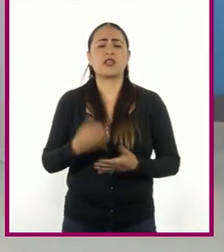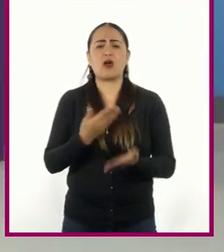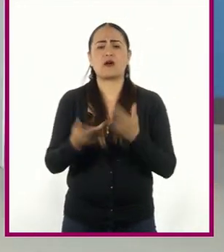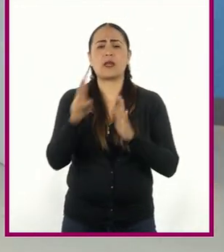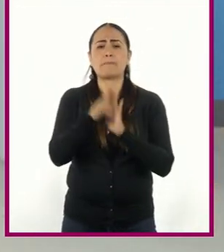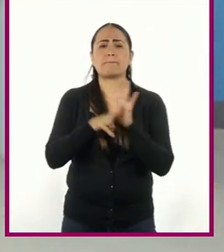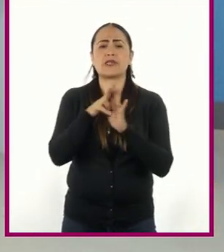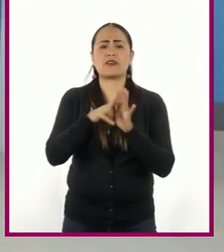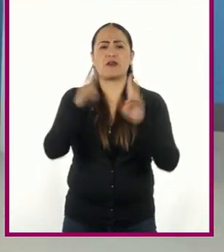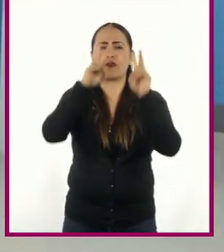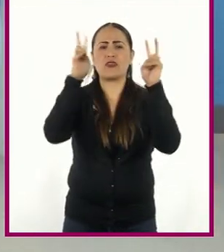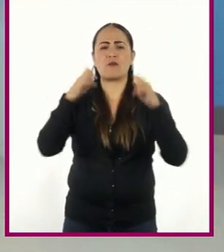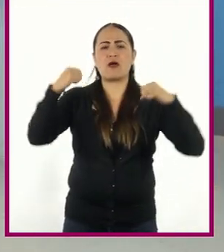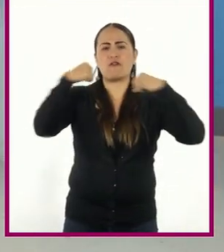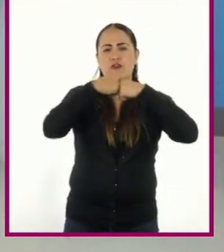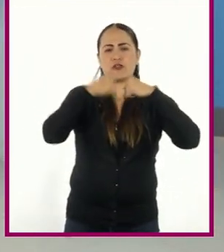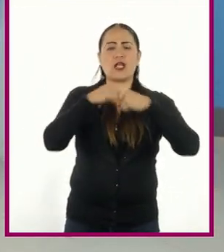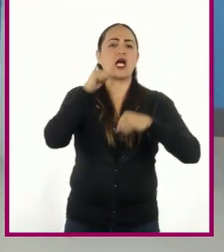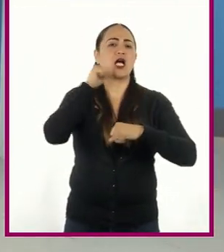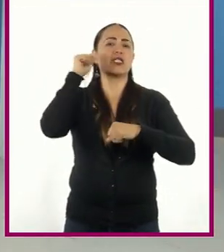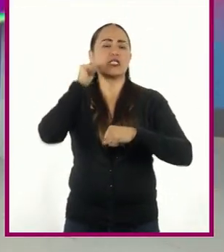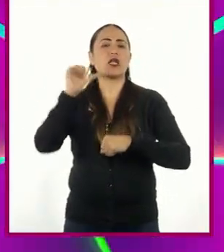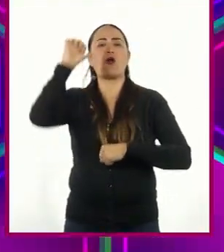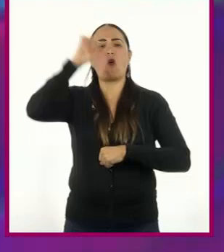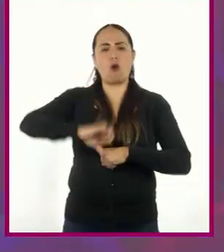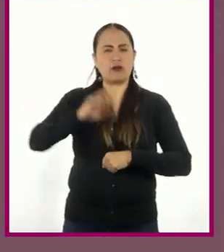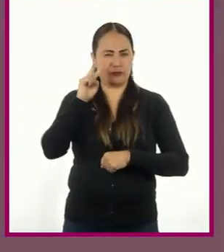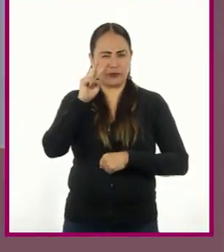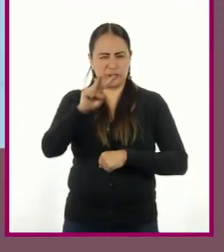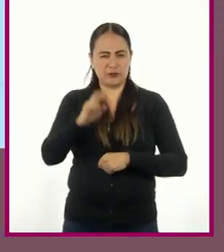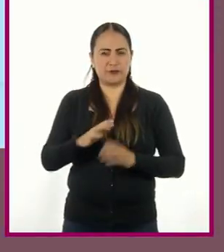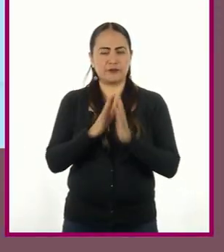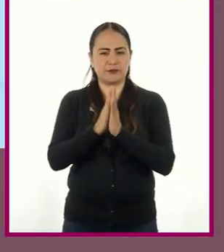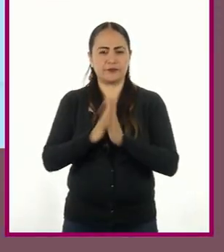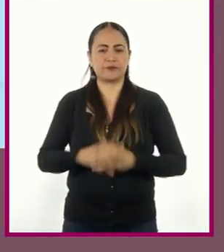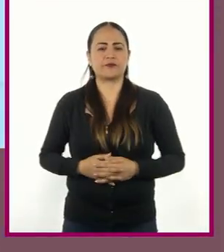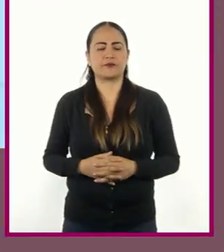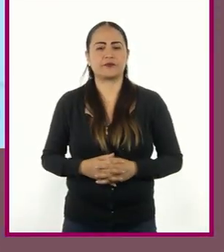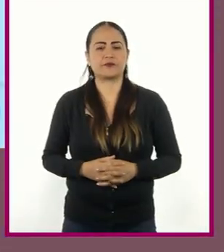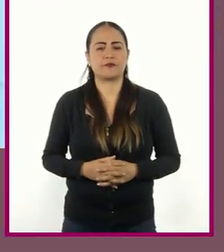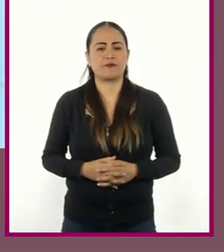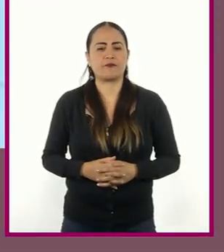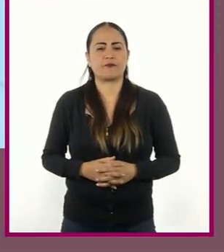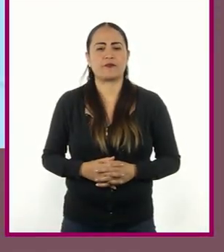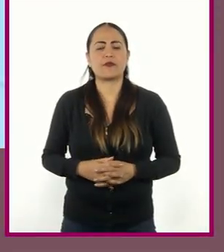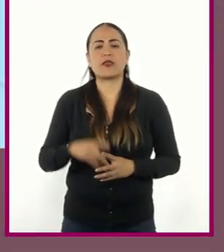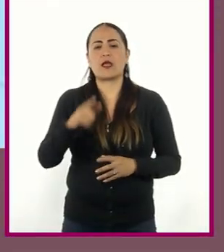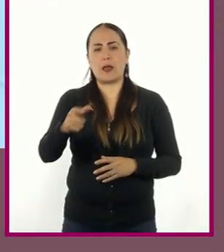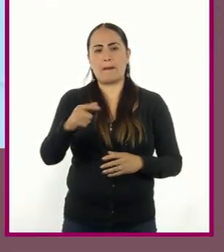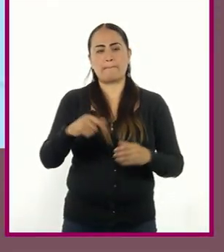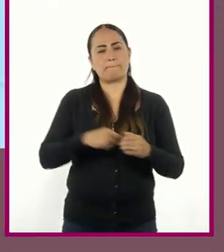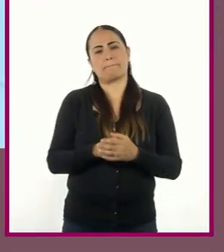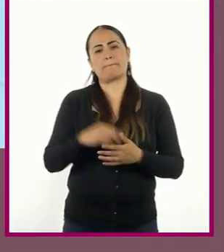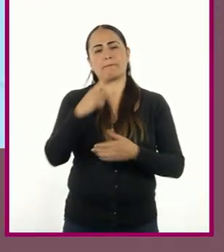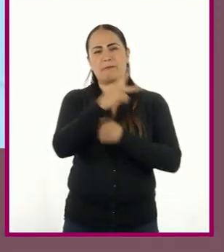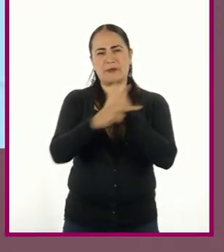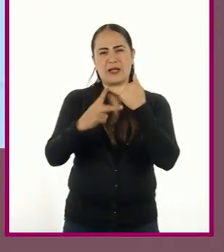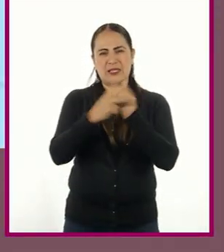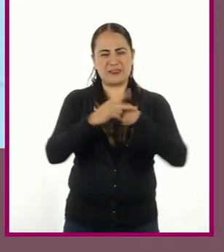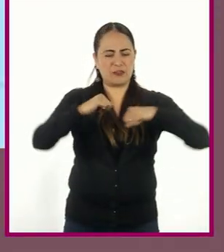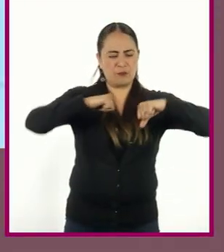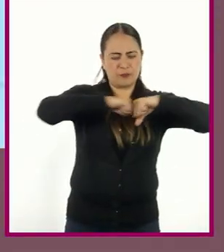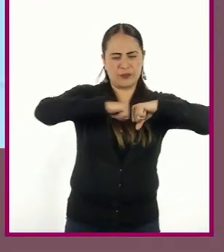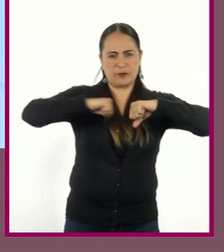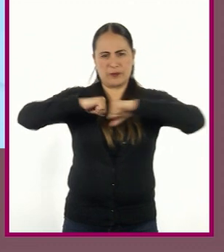video Fronteras ayer y hoy. Pongan atención. La división política de los países se determina al fijar fronteras sobre